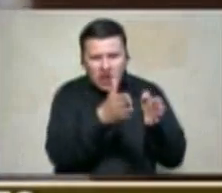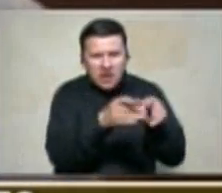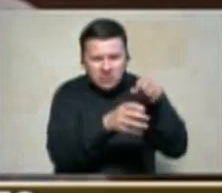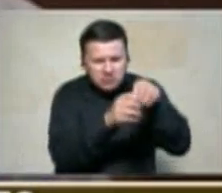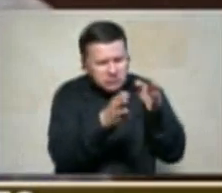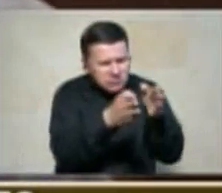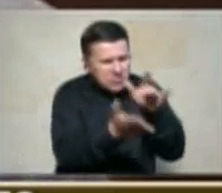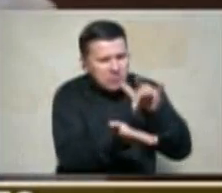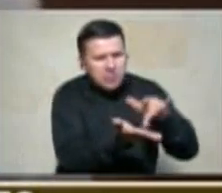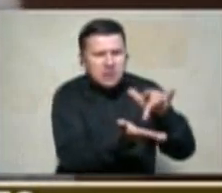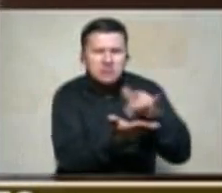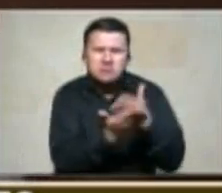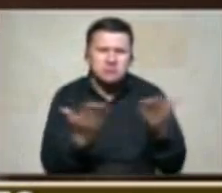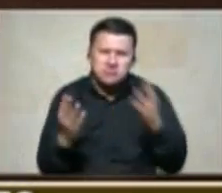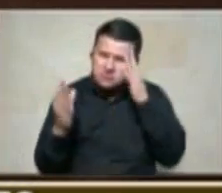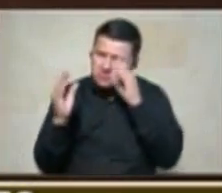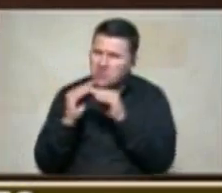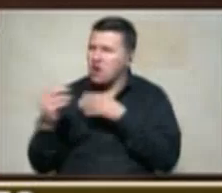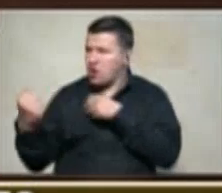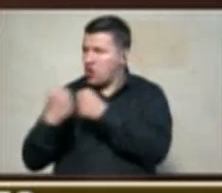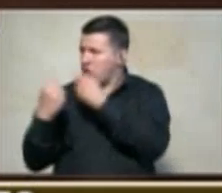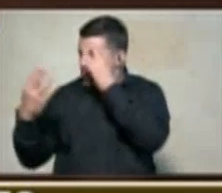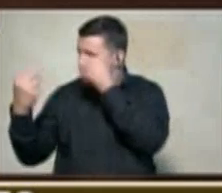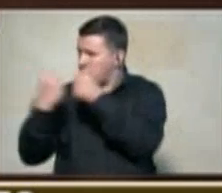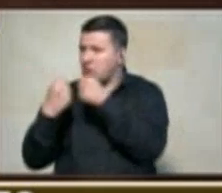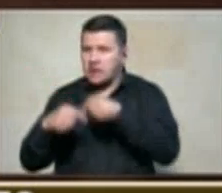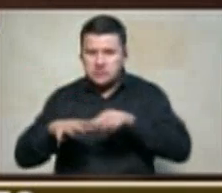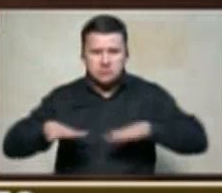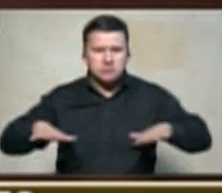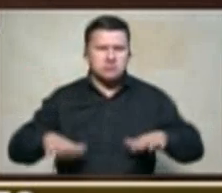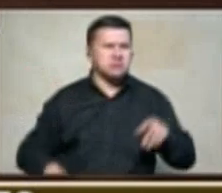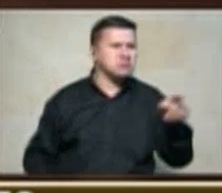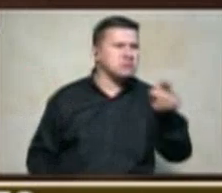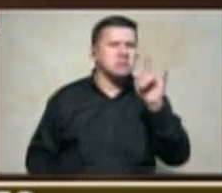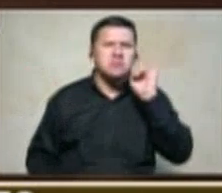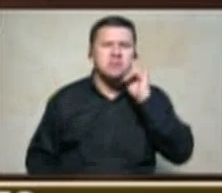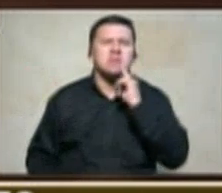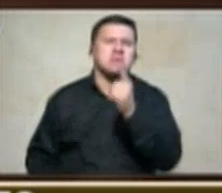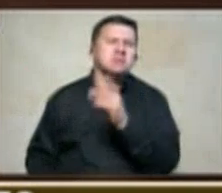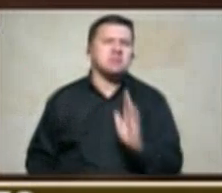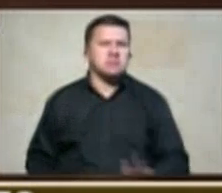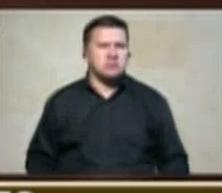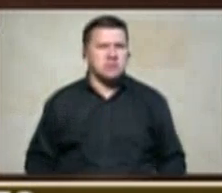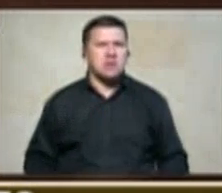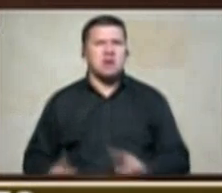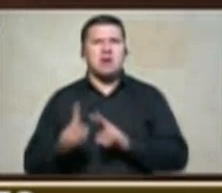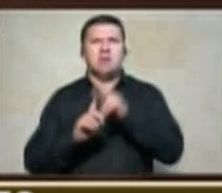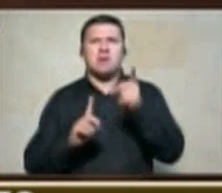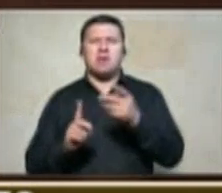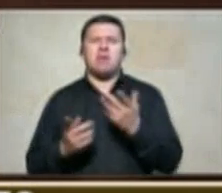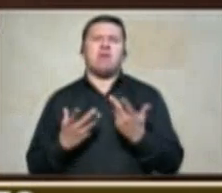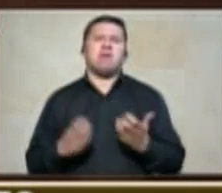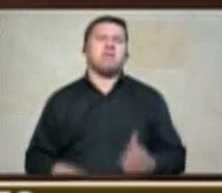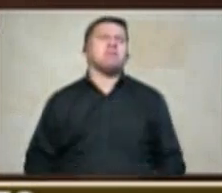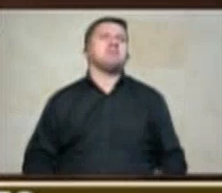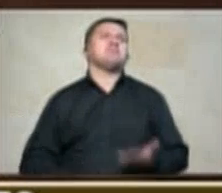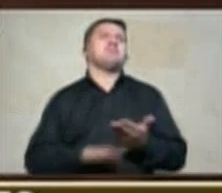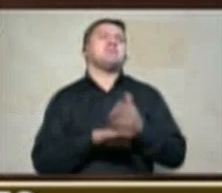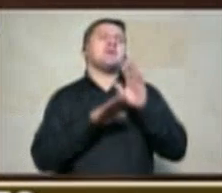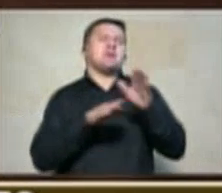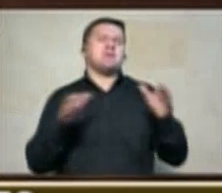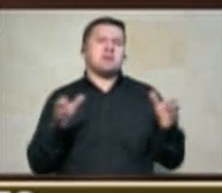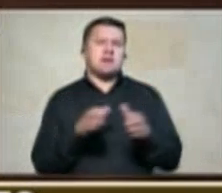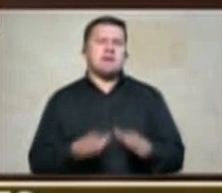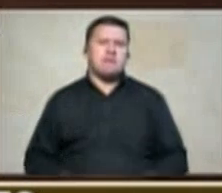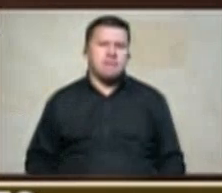la participación o estos convenios de los que se ha hablado en esta sesión, obedecen al querer de la víctima que pide ser